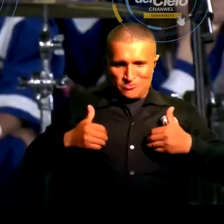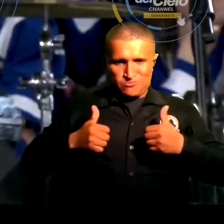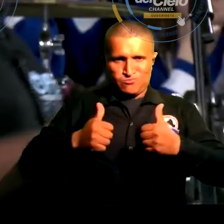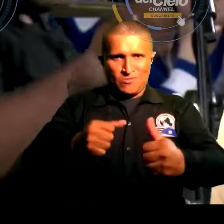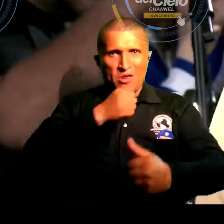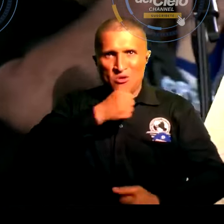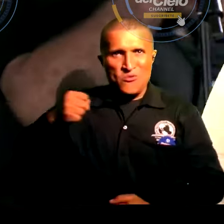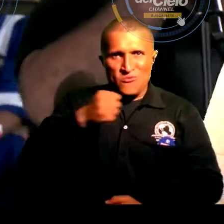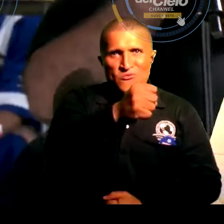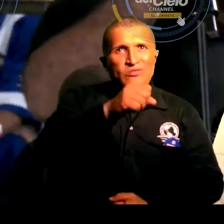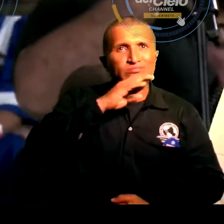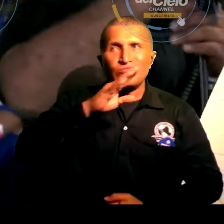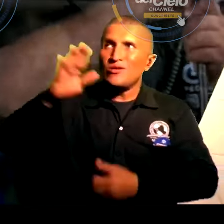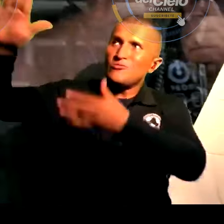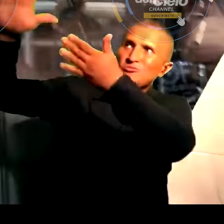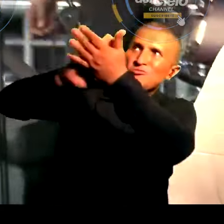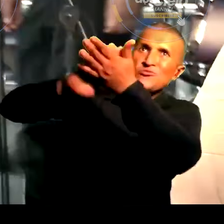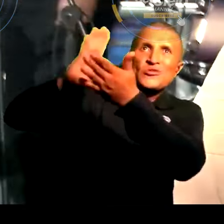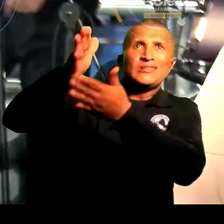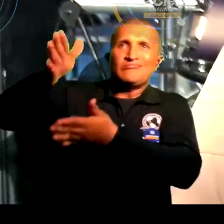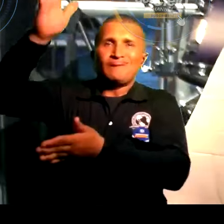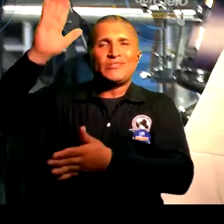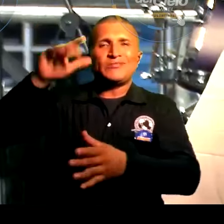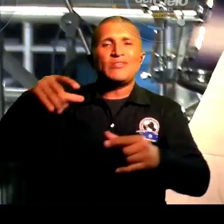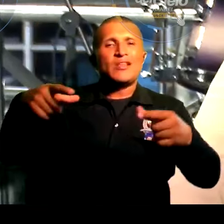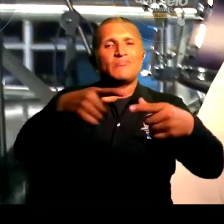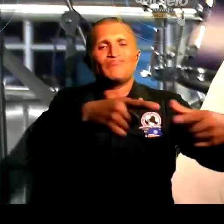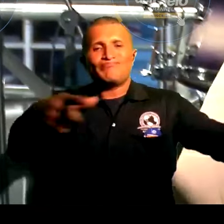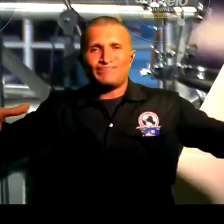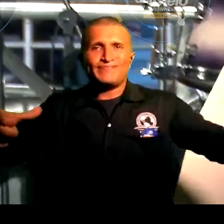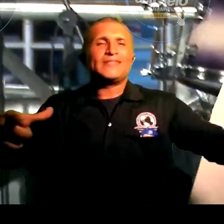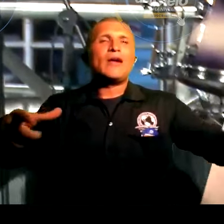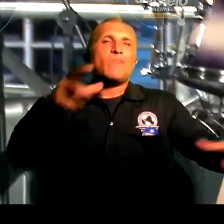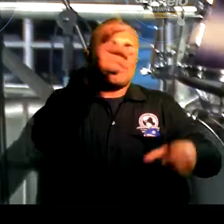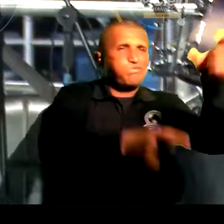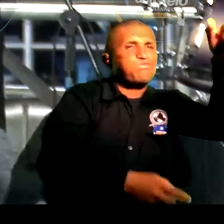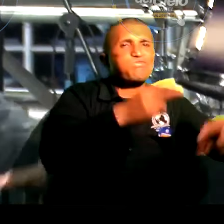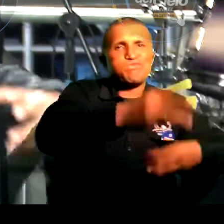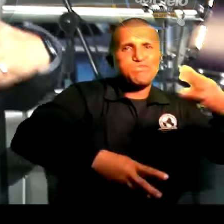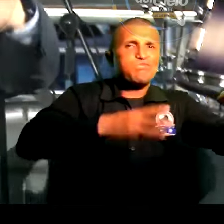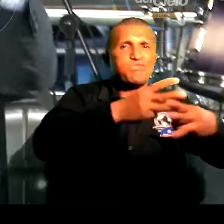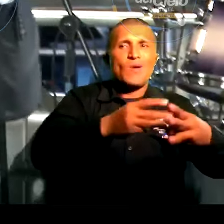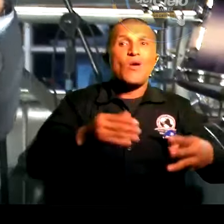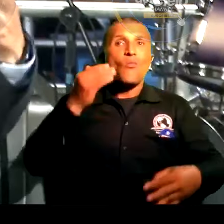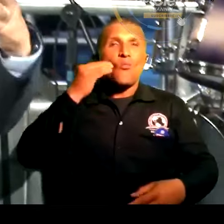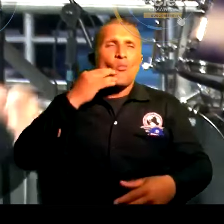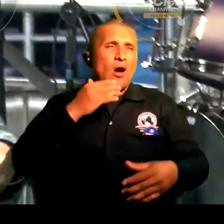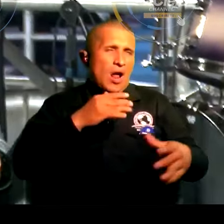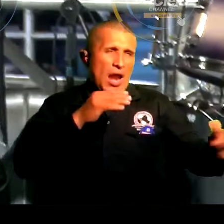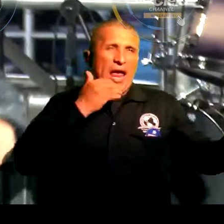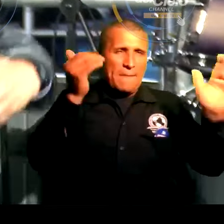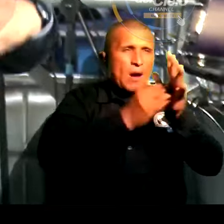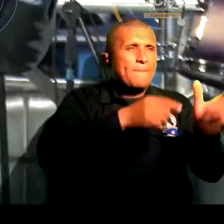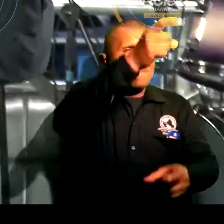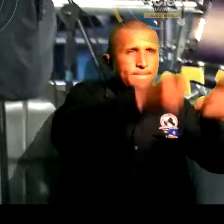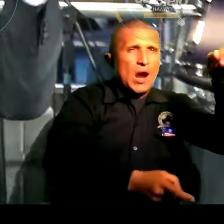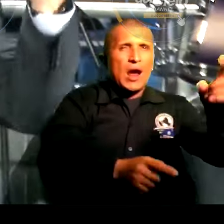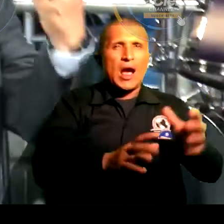de Dios para el hombre. Eso es como cuando alguien está a punto de